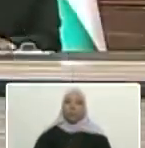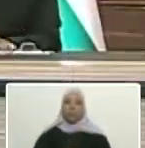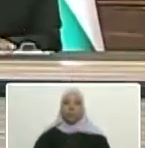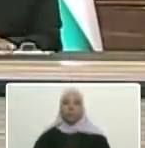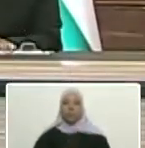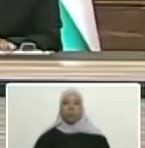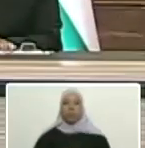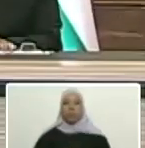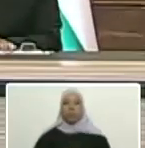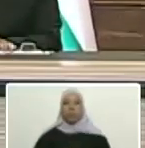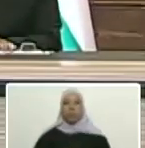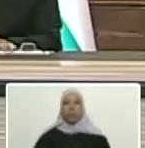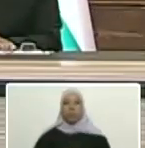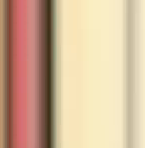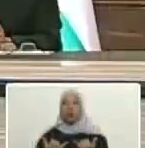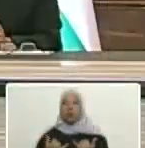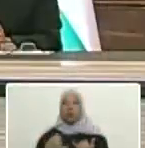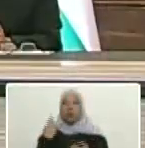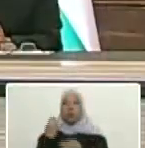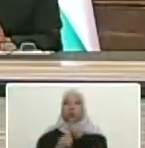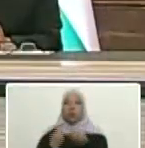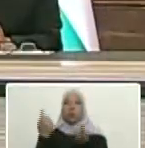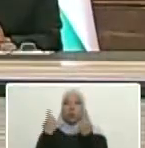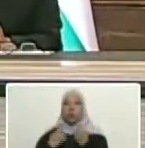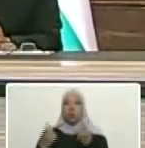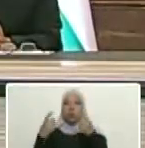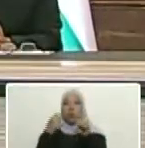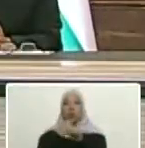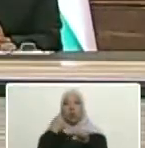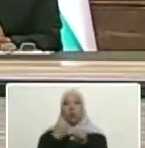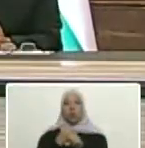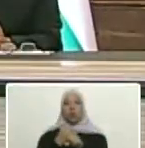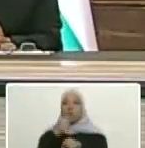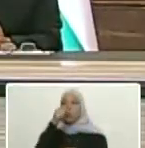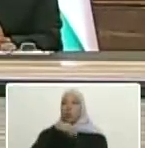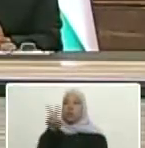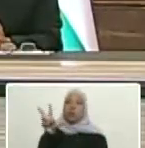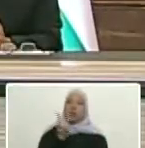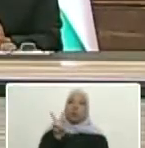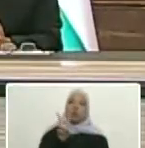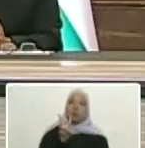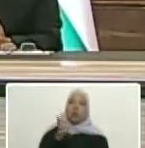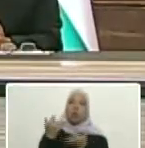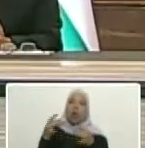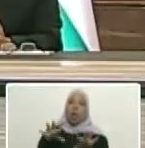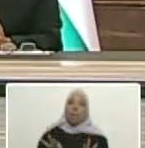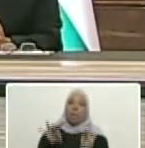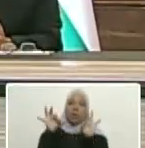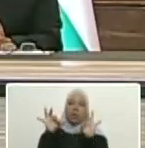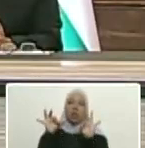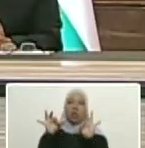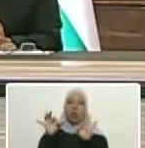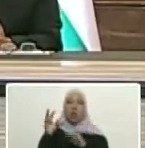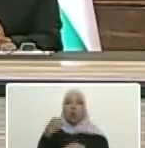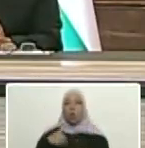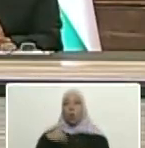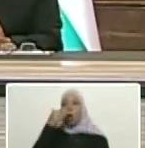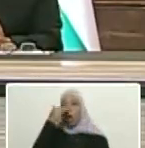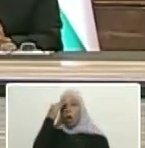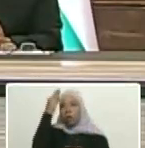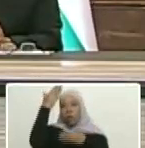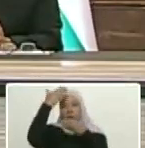que estamos en actividades para que de manera especial de la República Árabe